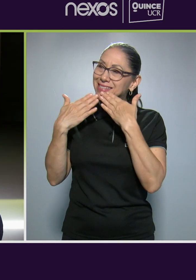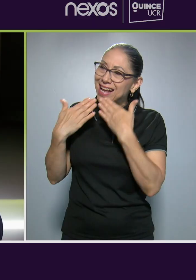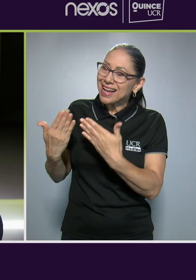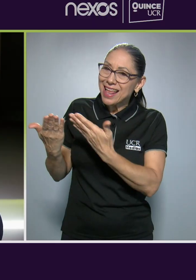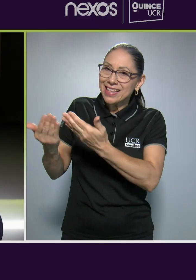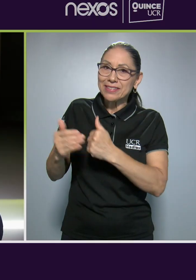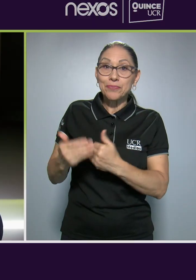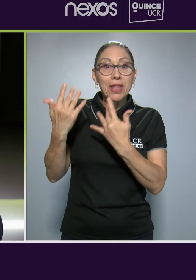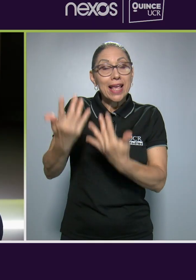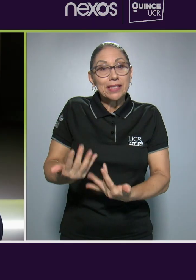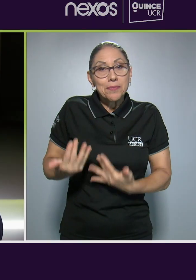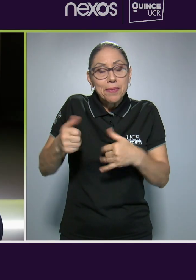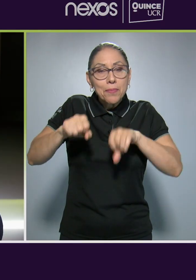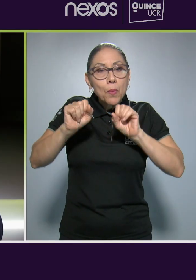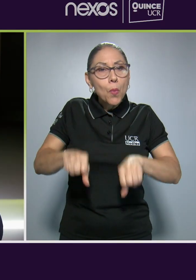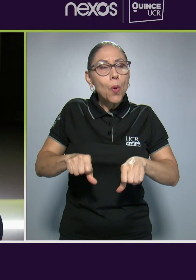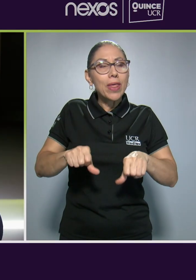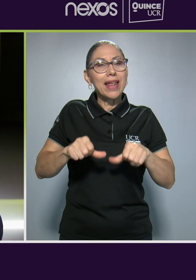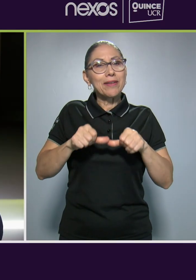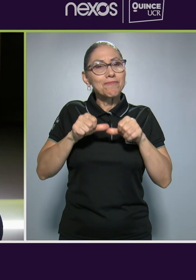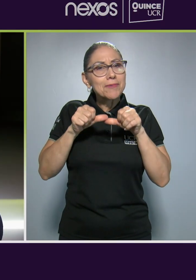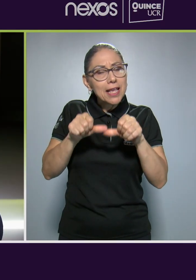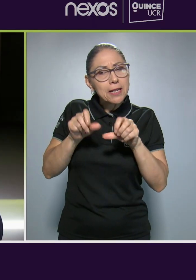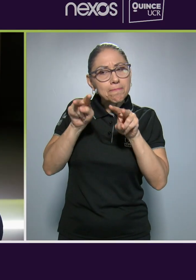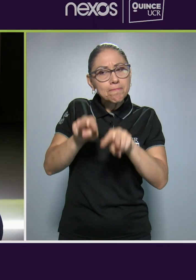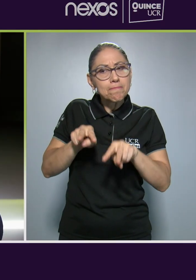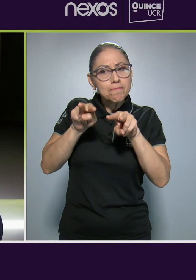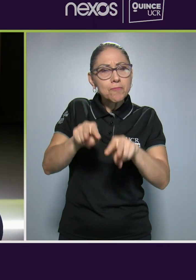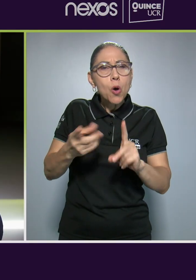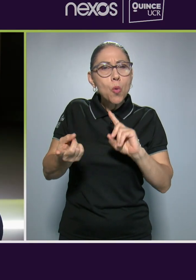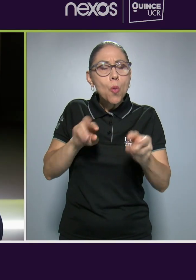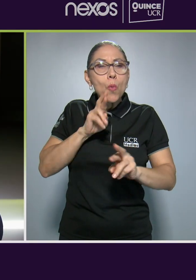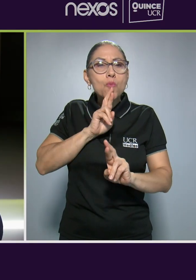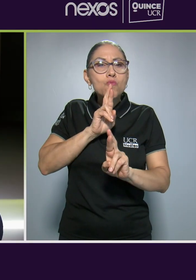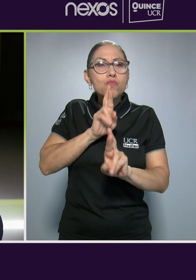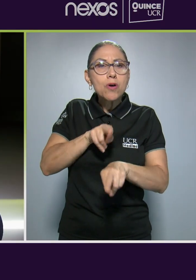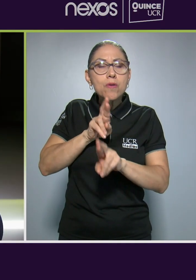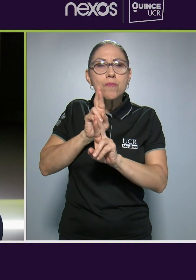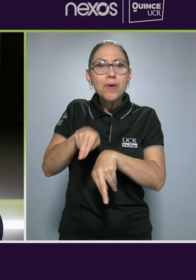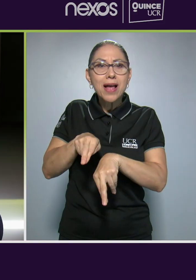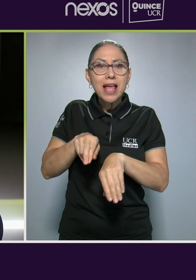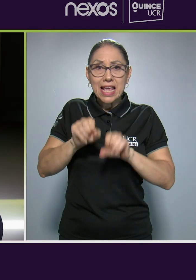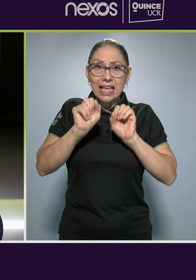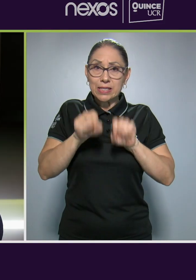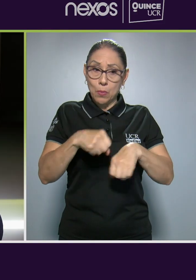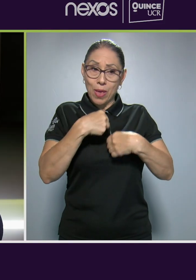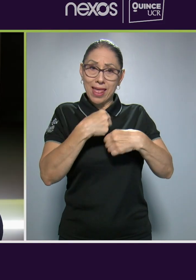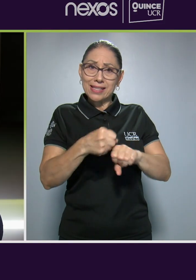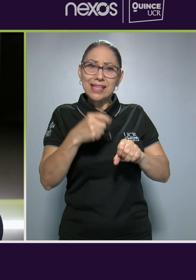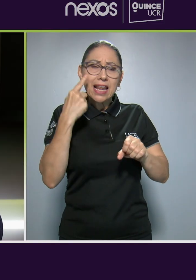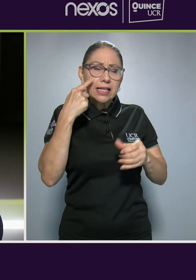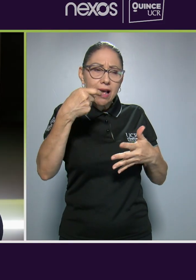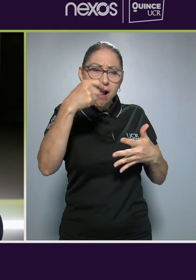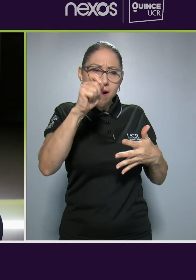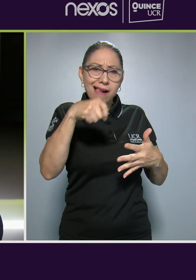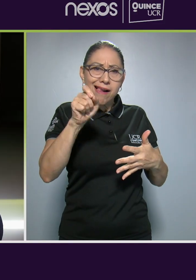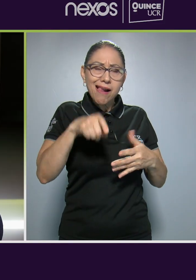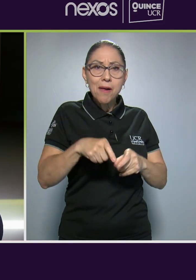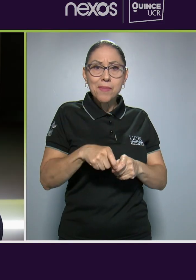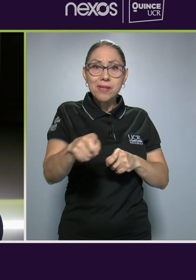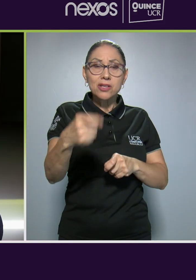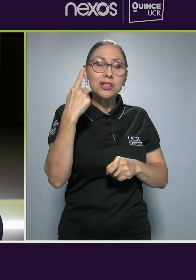esperamos poder seguir llevándole el pulso a estos resultados, que haya estas mediciones. Es muy importante para contar con datos